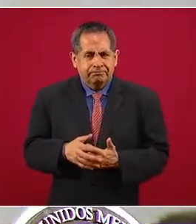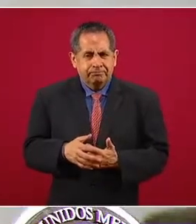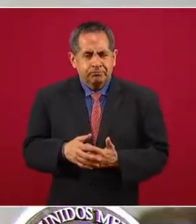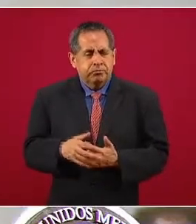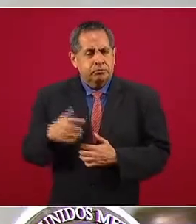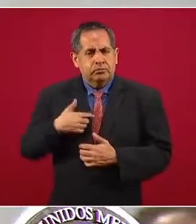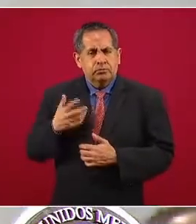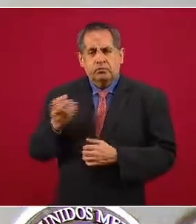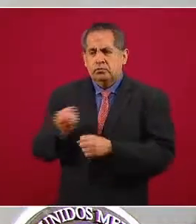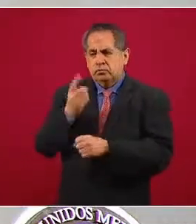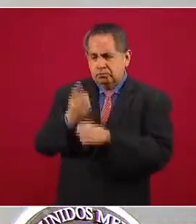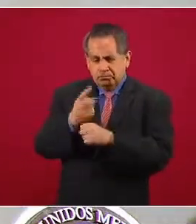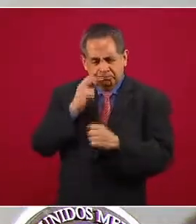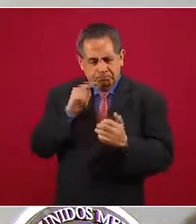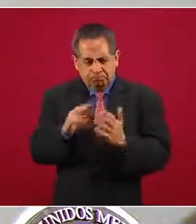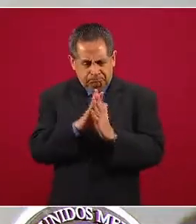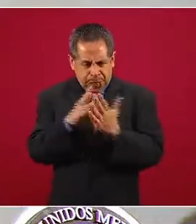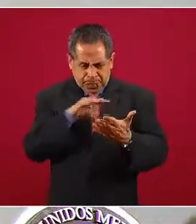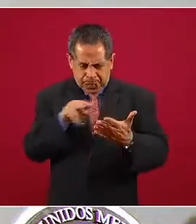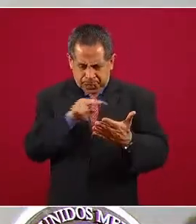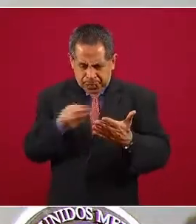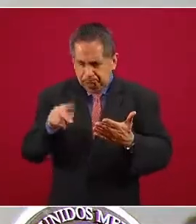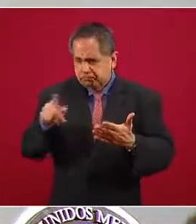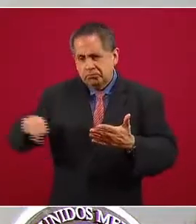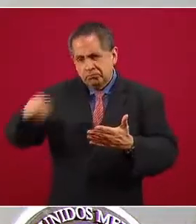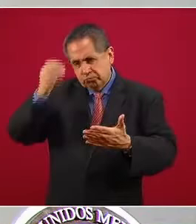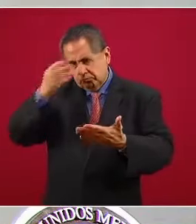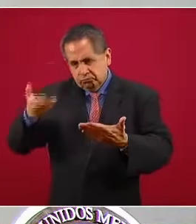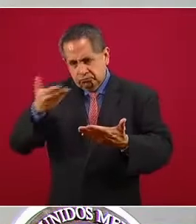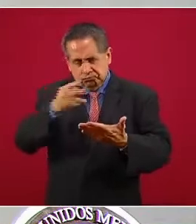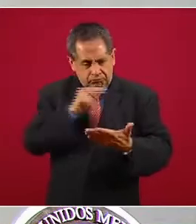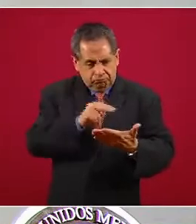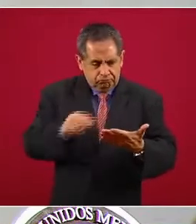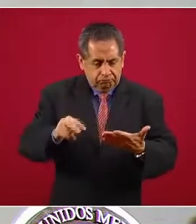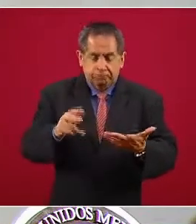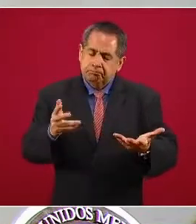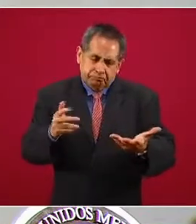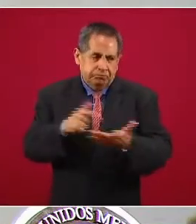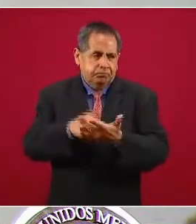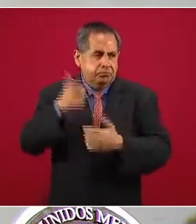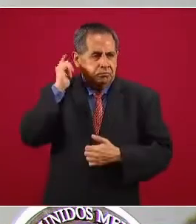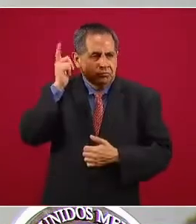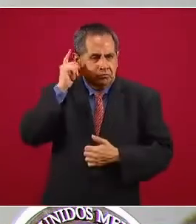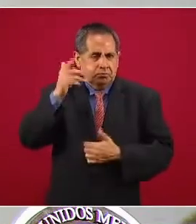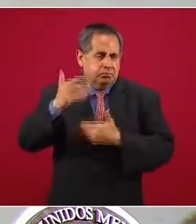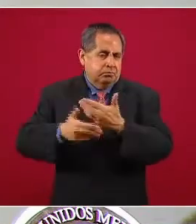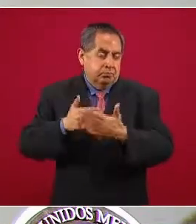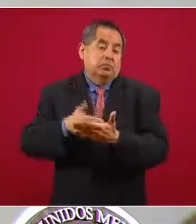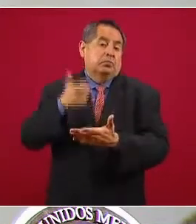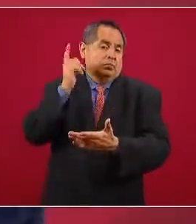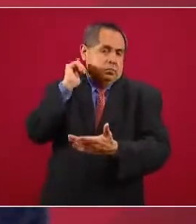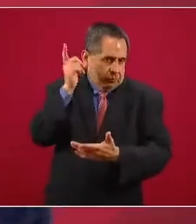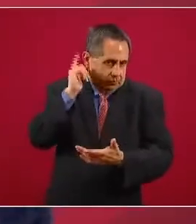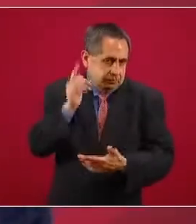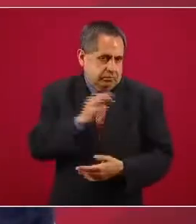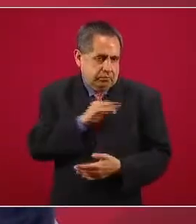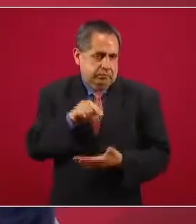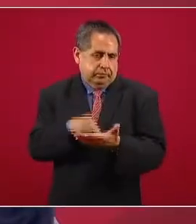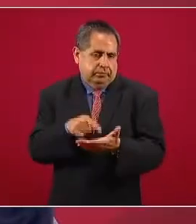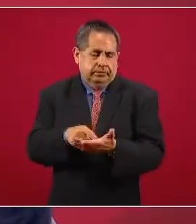la oportunidad de leer algunas de ellas. Sería asombroso que eso se pudiera